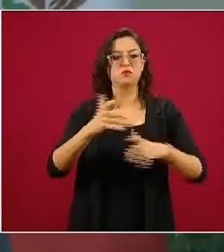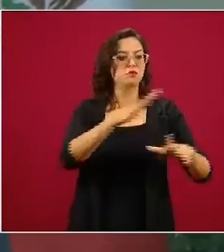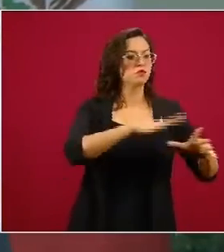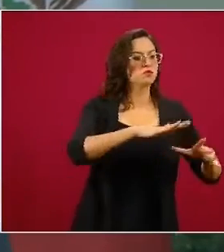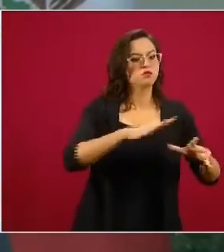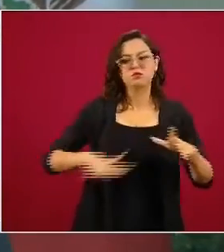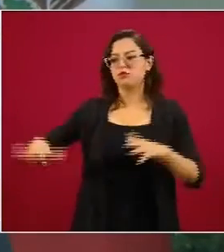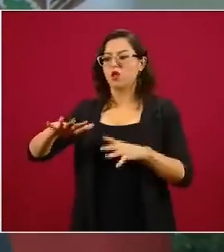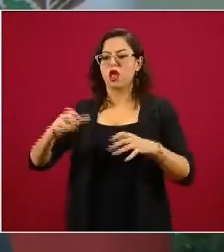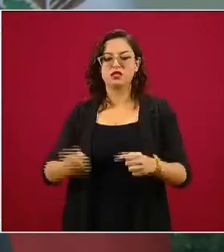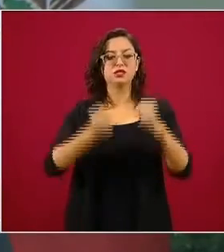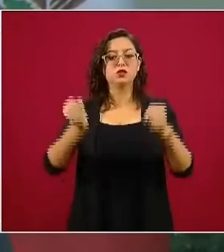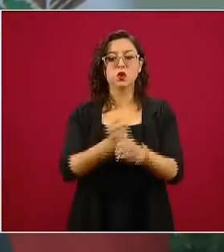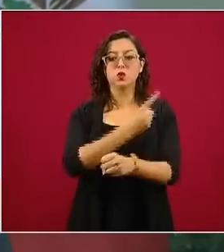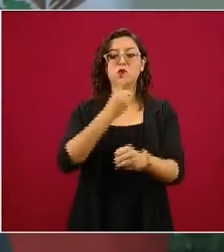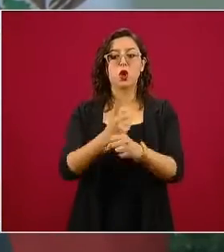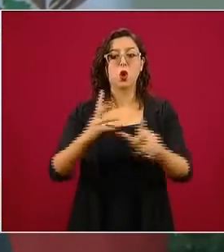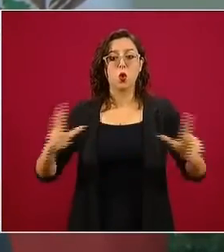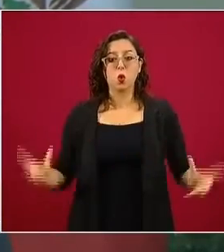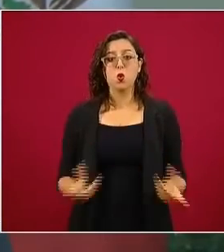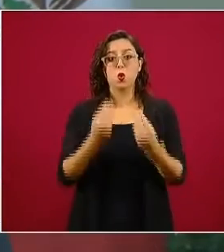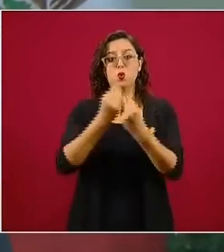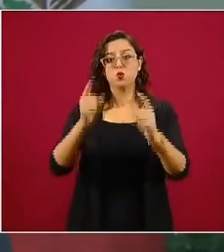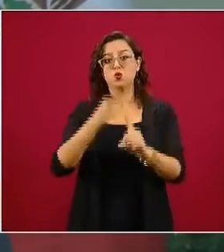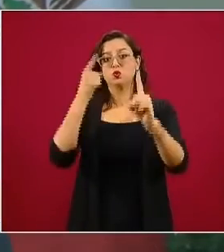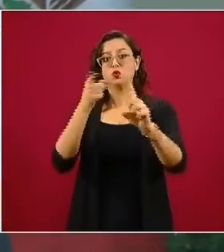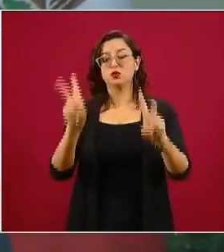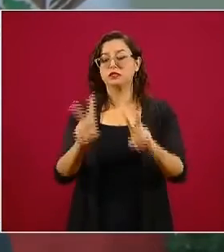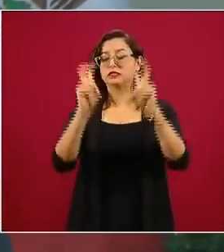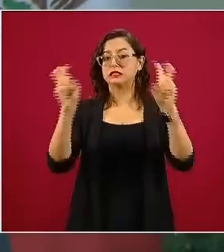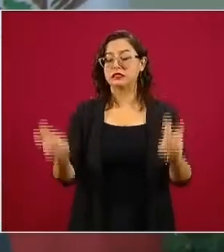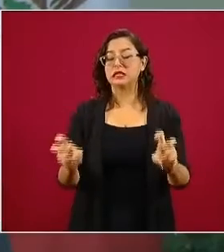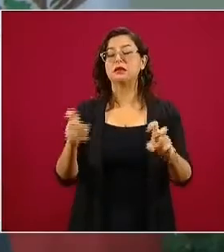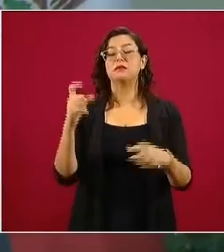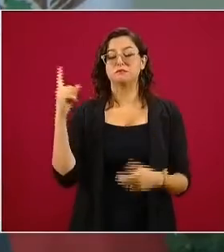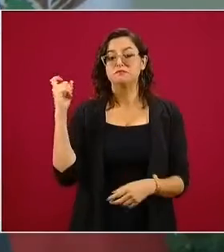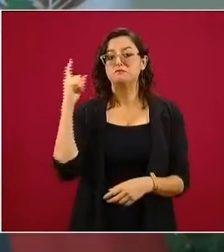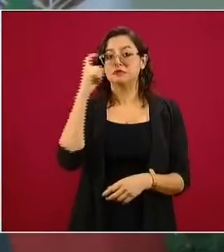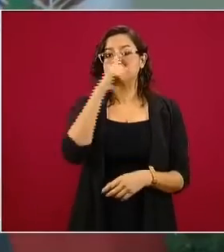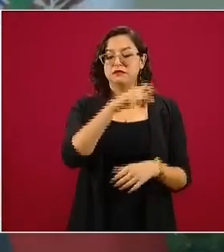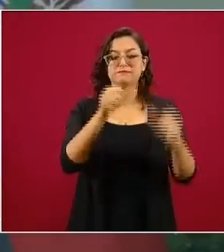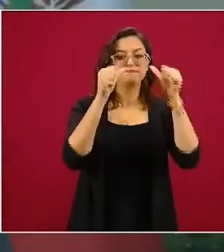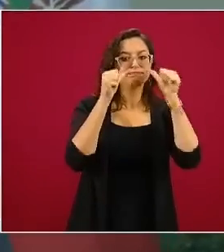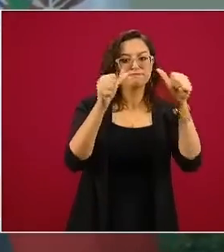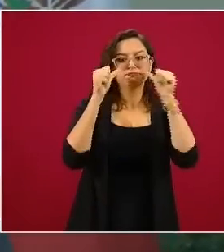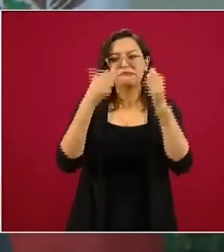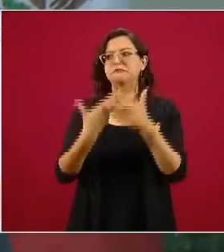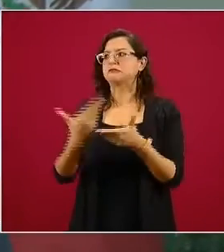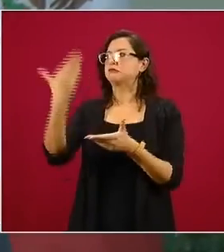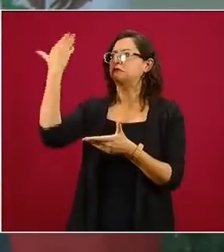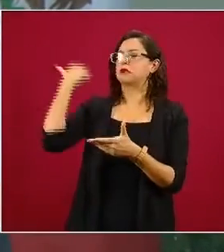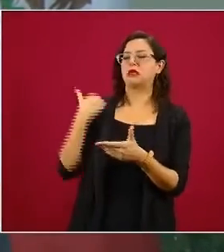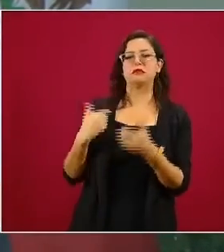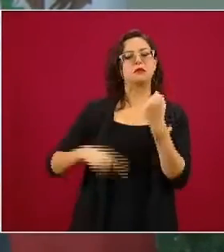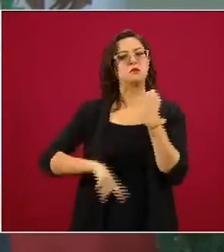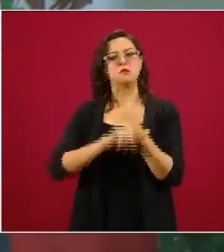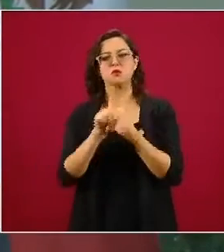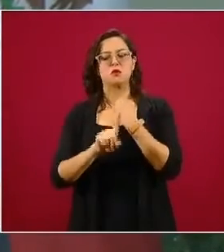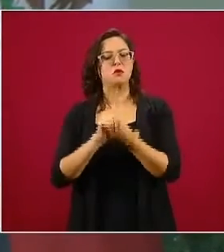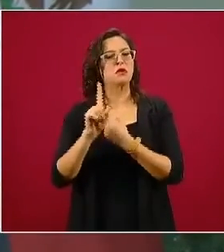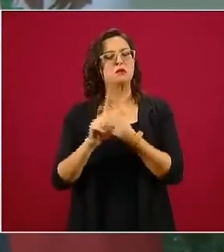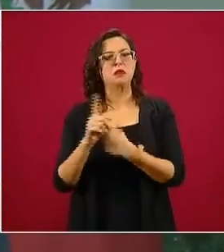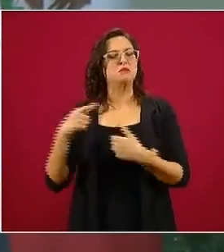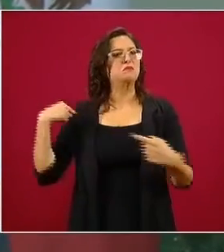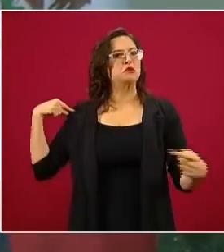abordado los temas más apremiantes que enfrentan ambas naciones, que no se habían resuelto ni tratado por